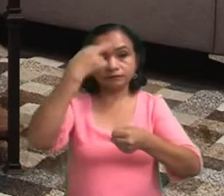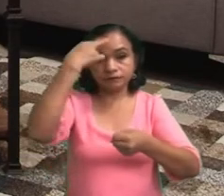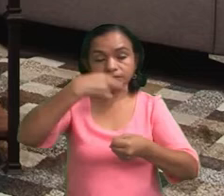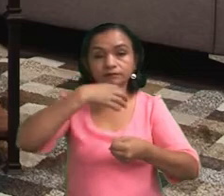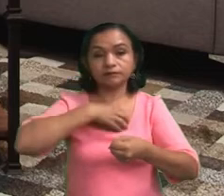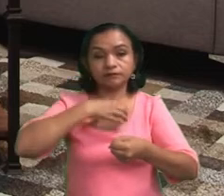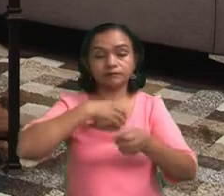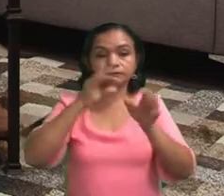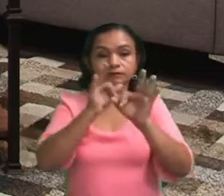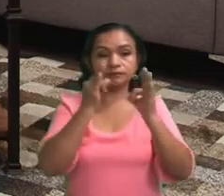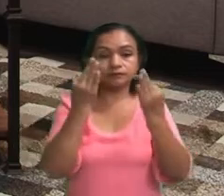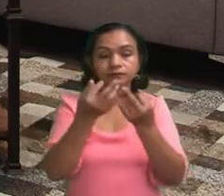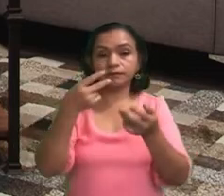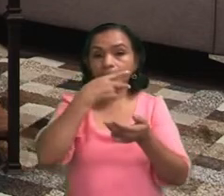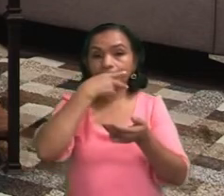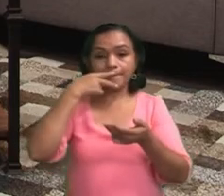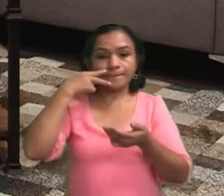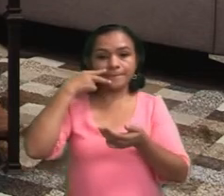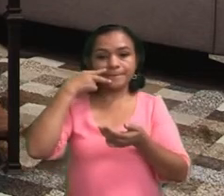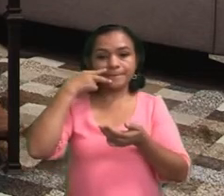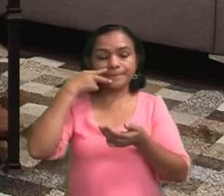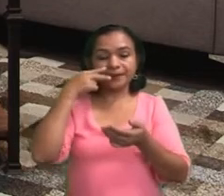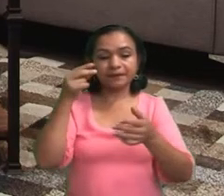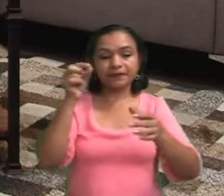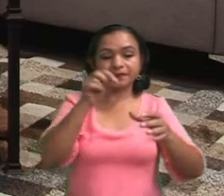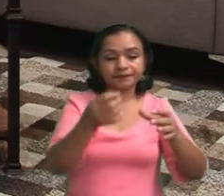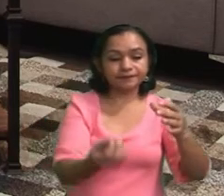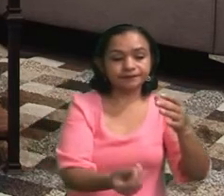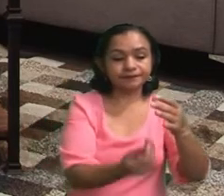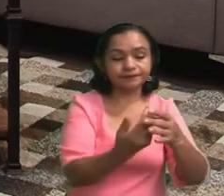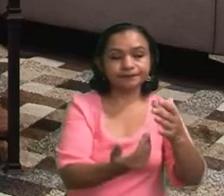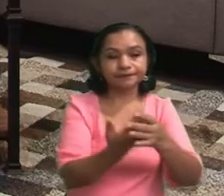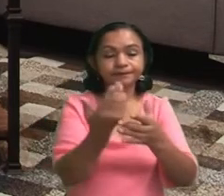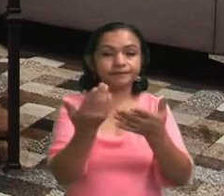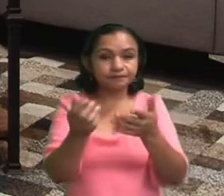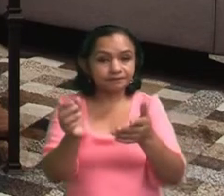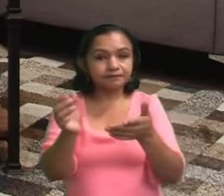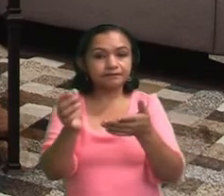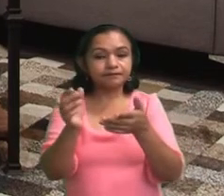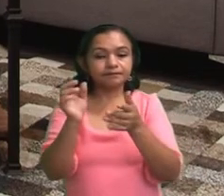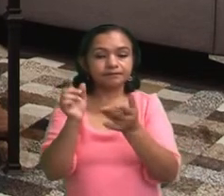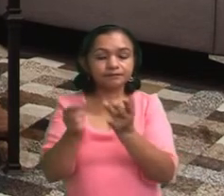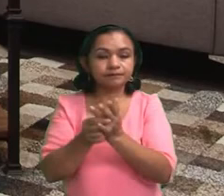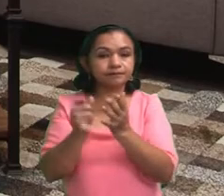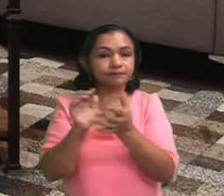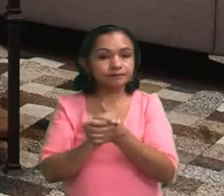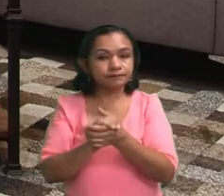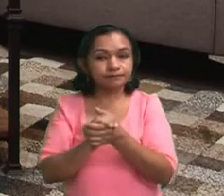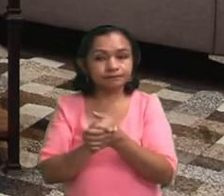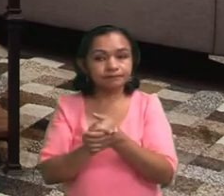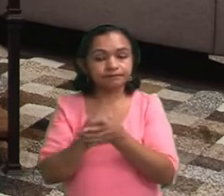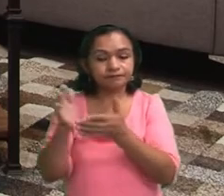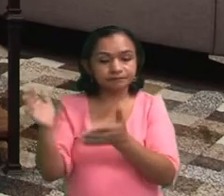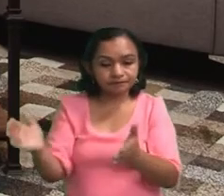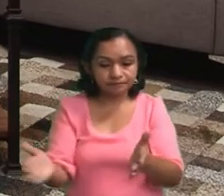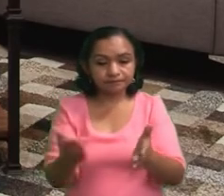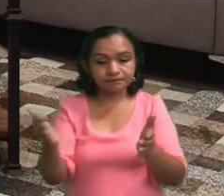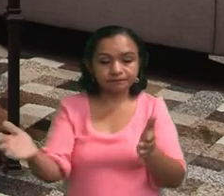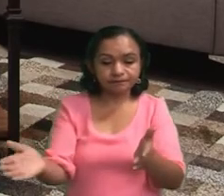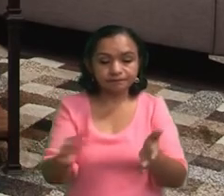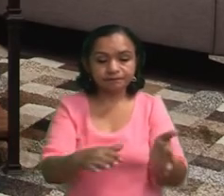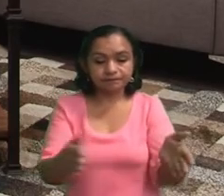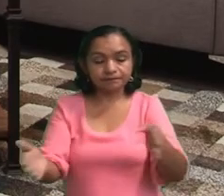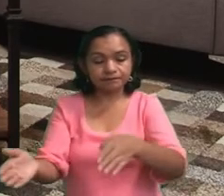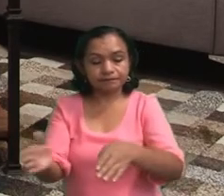papa puede ir sembrando, espequeando y sembrando el grano, la esposa va aterrando el